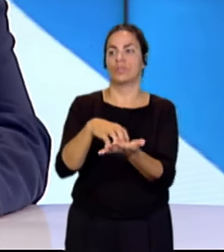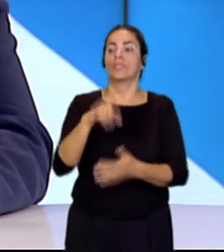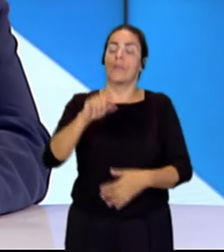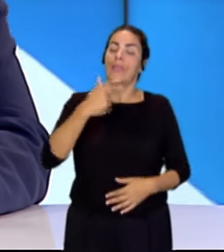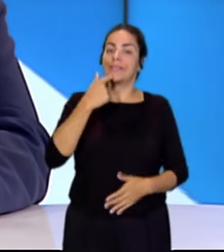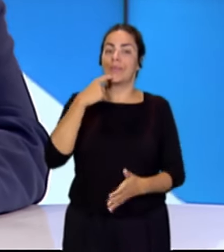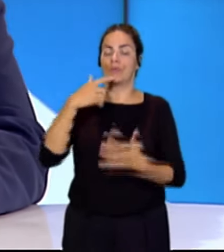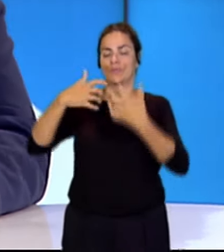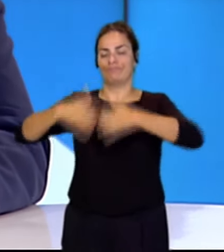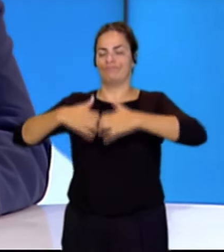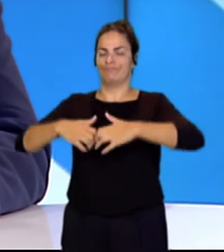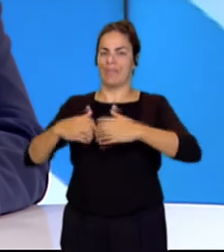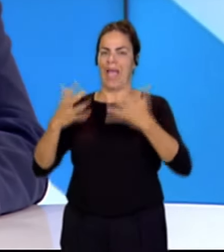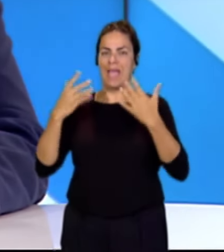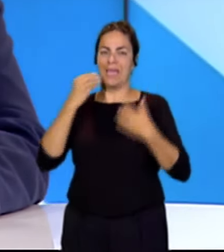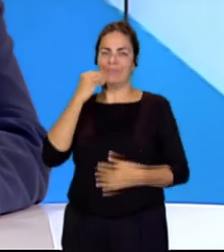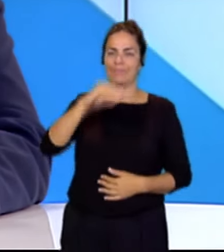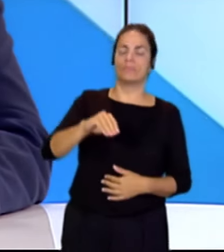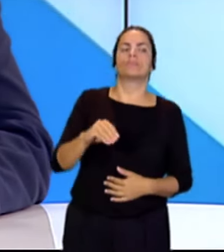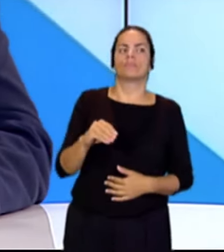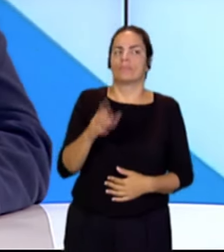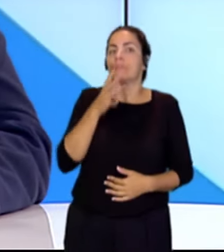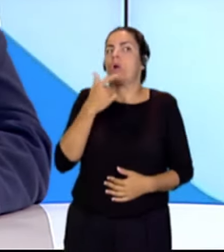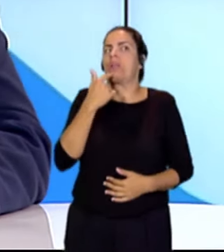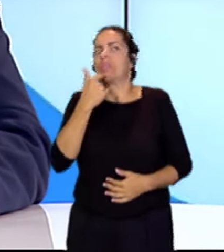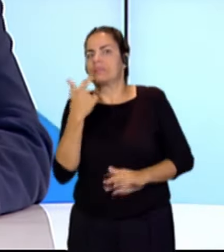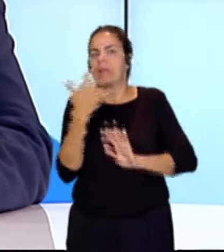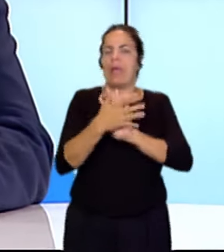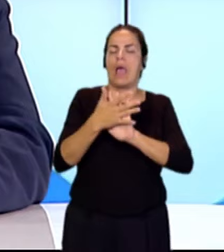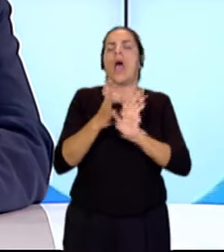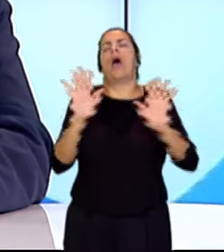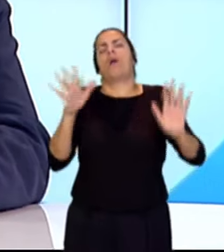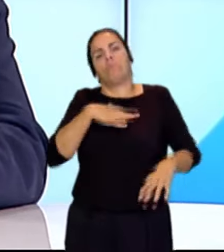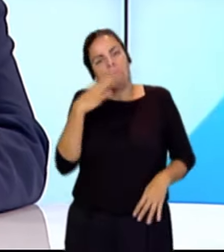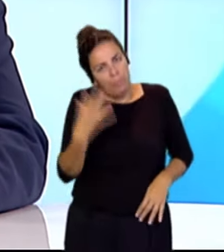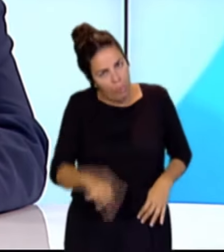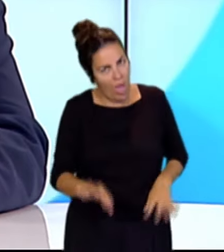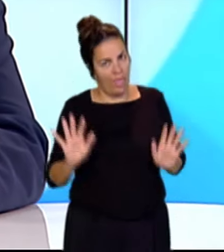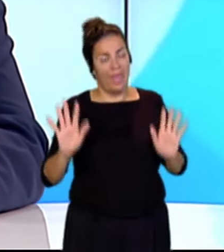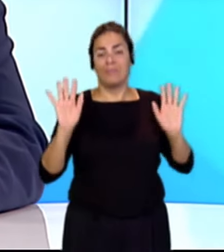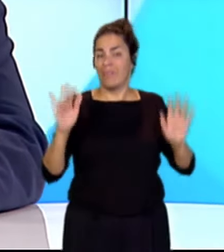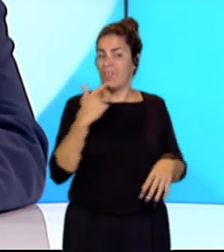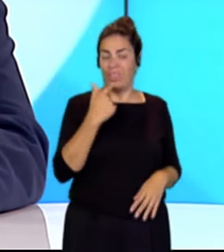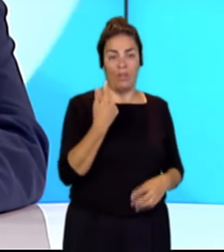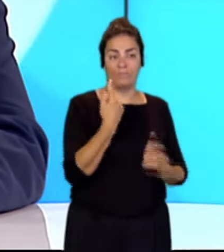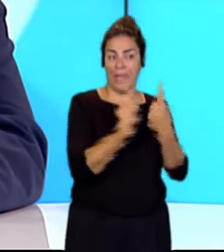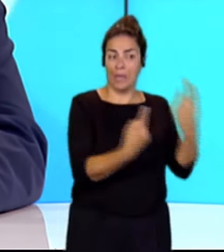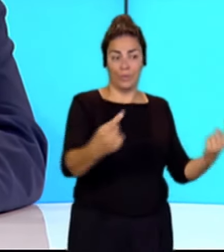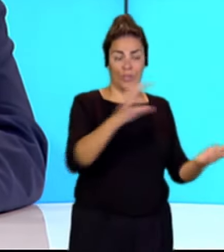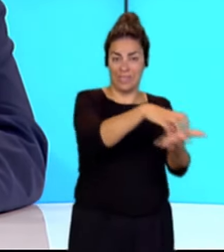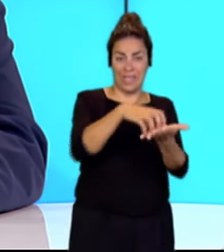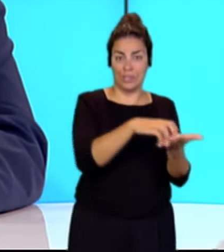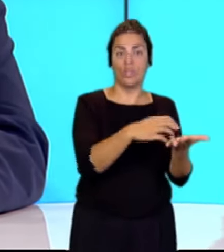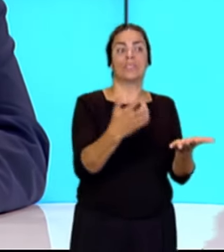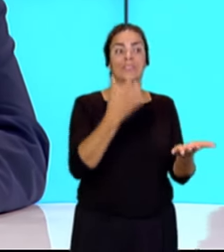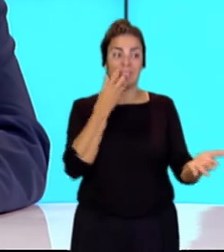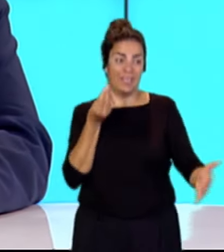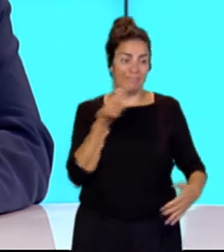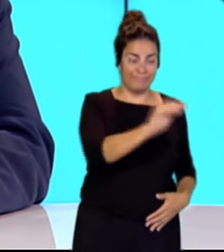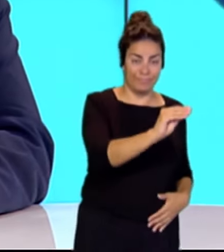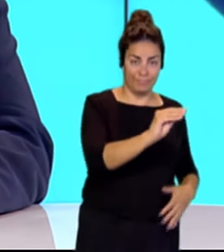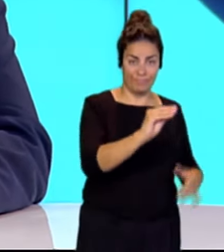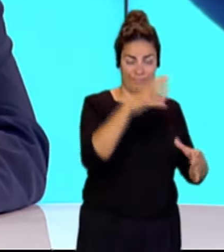acondicionado que también Sé que ha estado por ahí pues posiblemente pero ya le digo que hay centros en los que si instalamos el aire acondicionado la